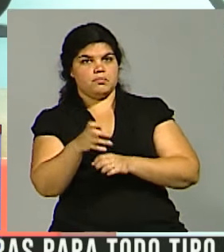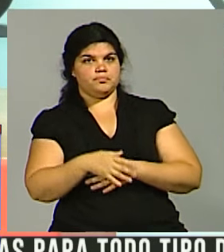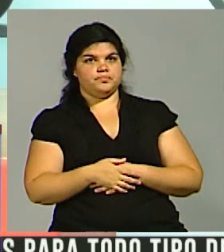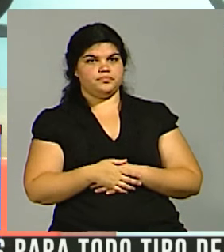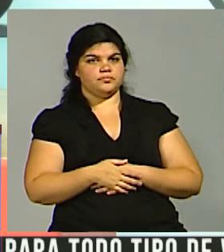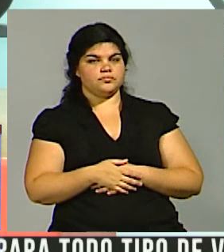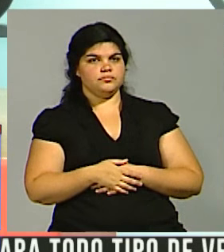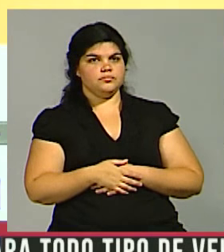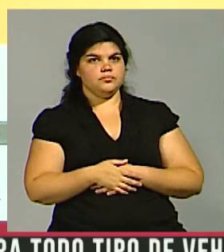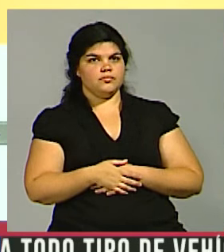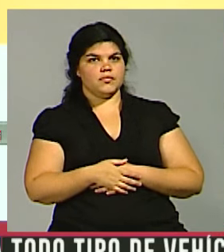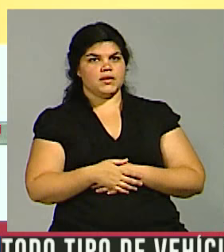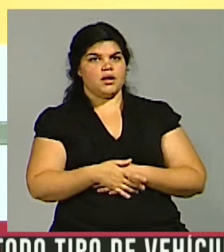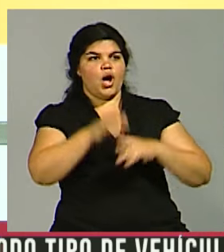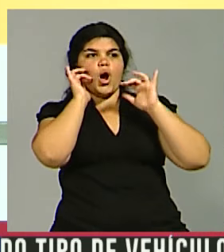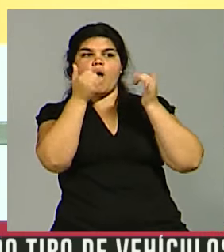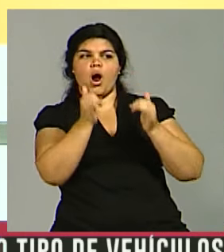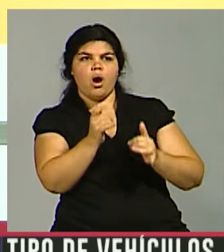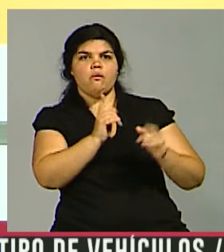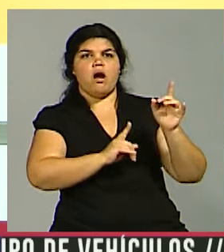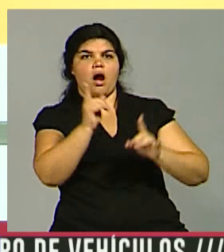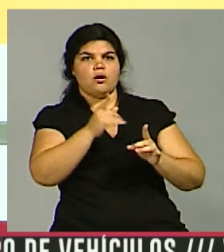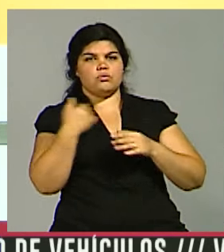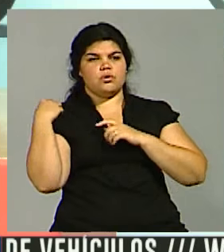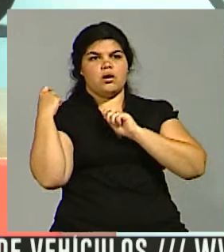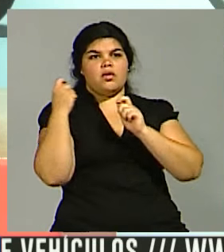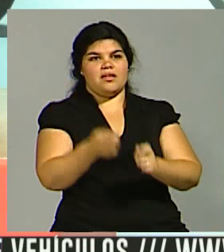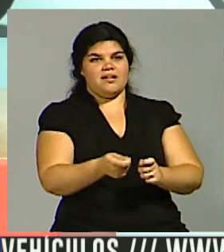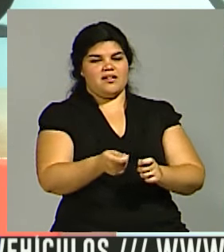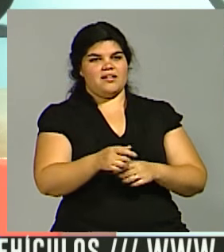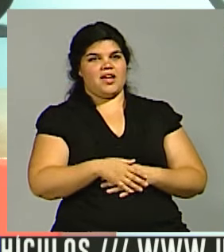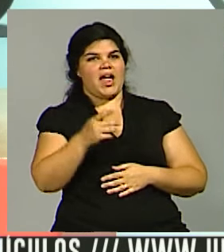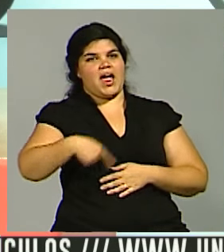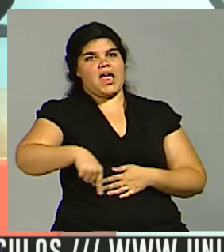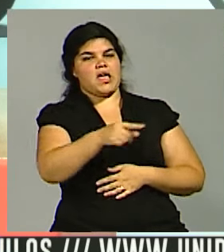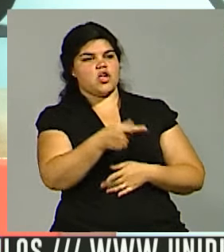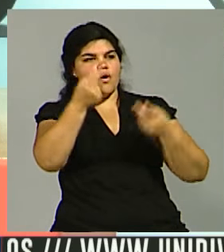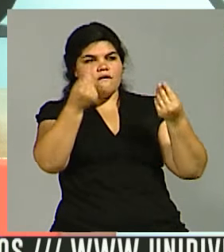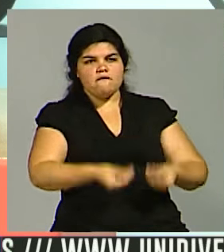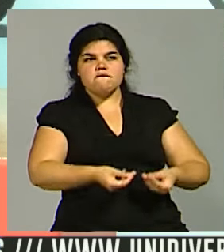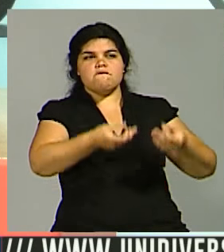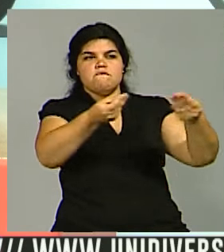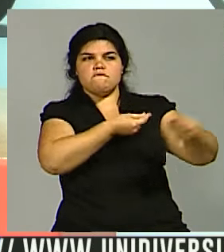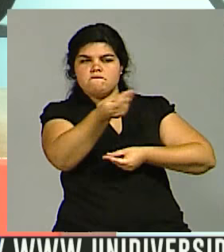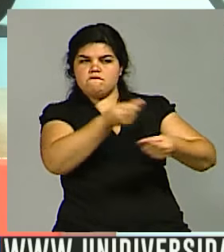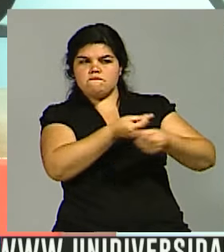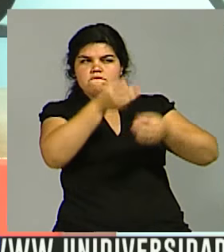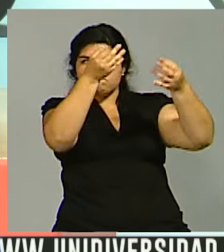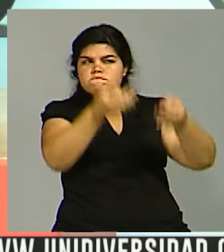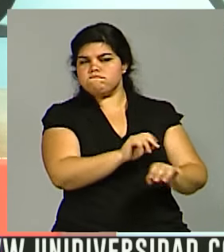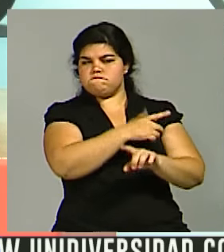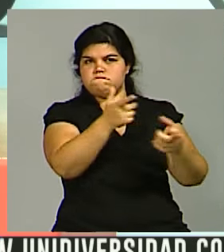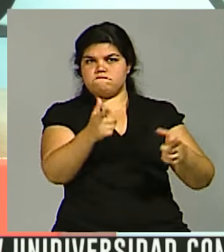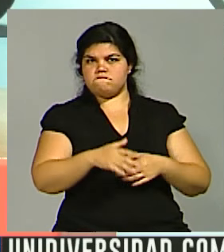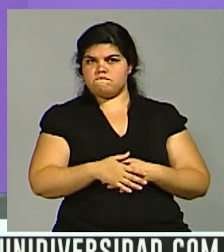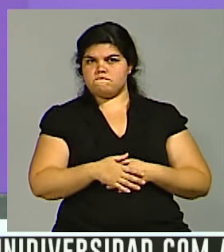que aparentemente no maneja bien las finanzas. Vamos a hablar de los millennials, que justamente hay un dato de que no estarían manejando bien los números,